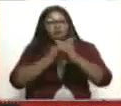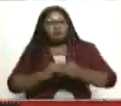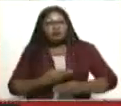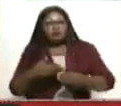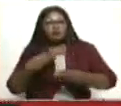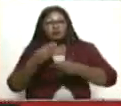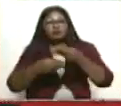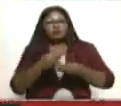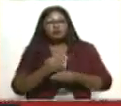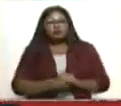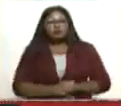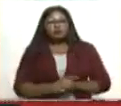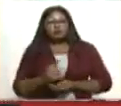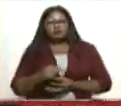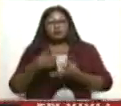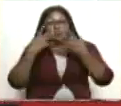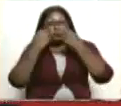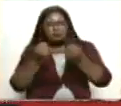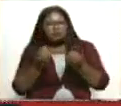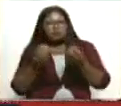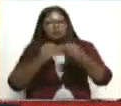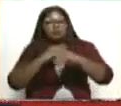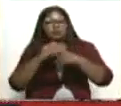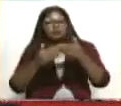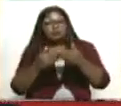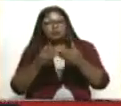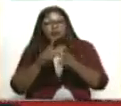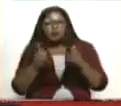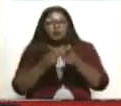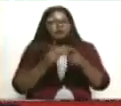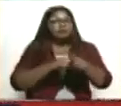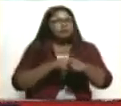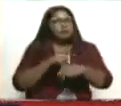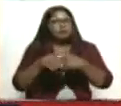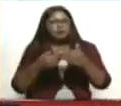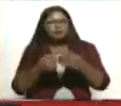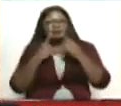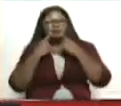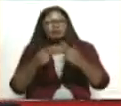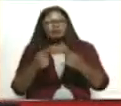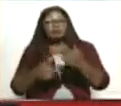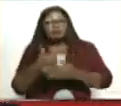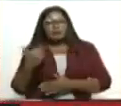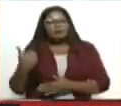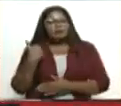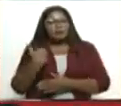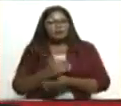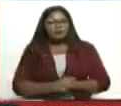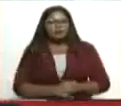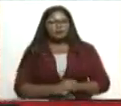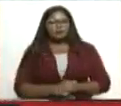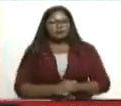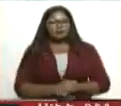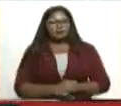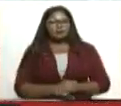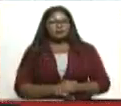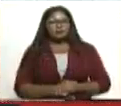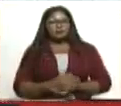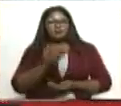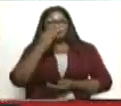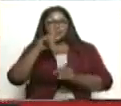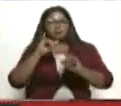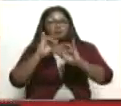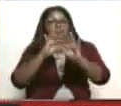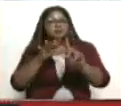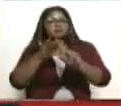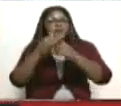empujen entendimientos y acuerdos, que acorten los tiempos en beneficio de los más afectados. Frente a eso, solo